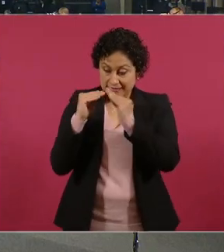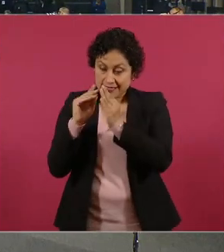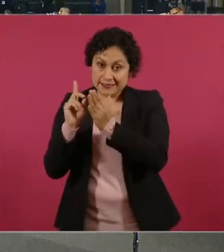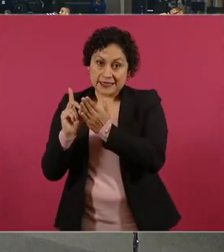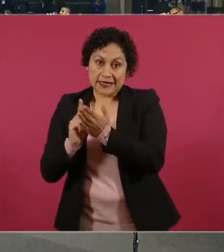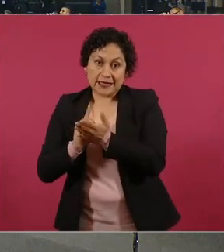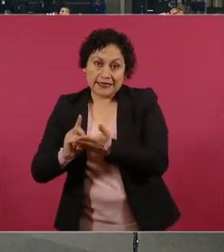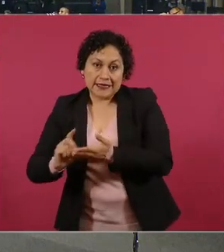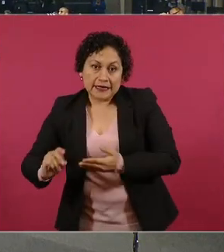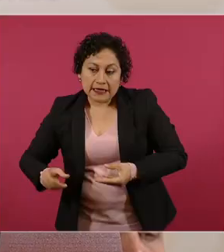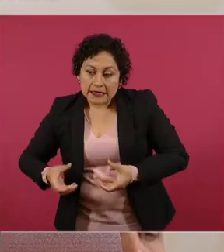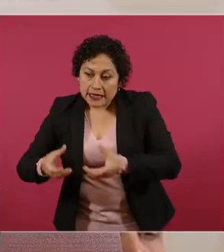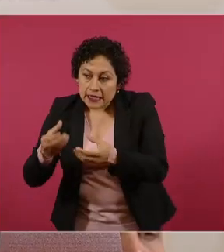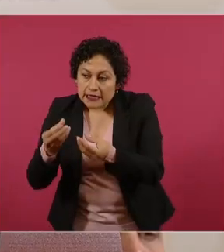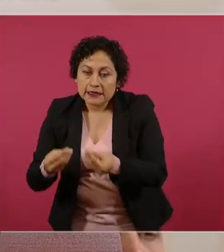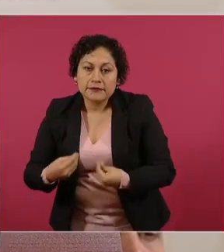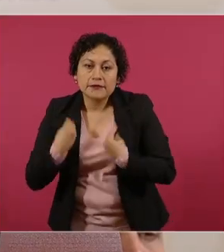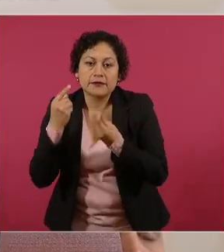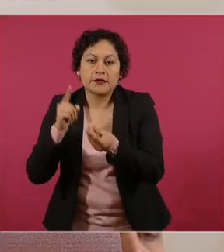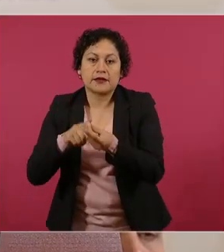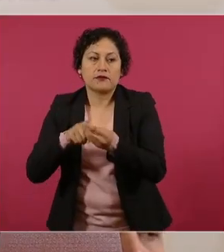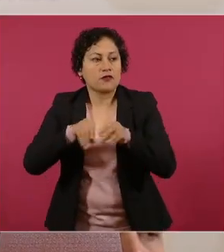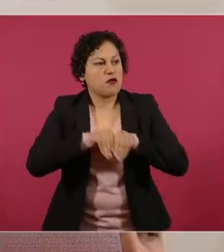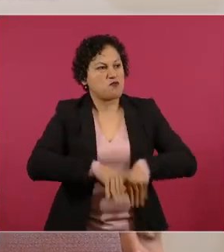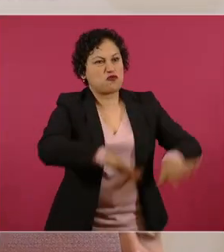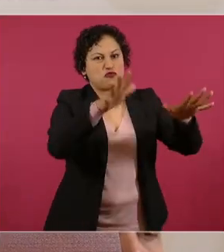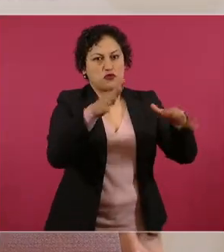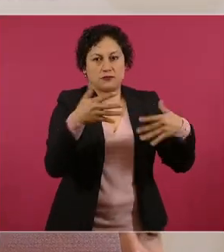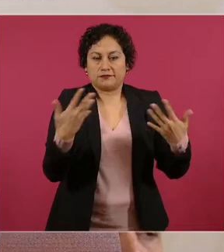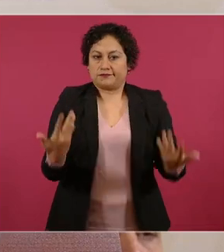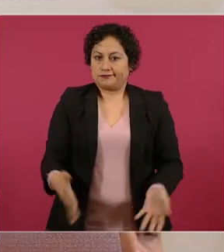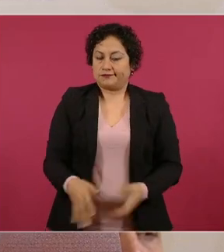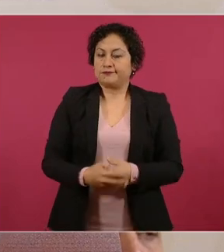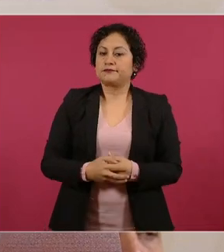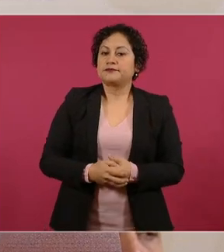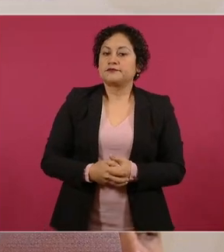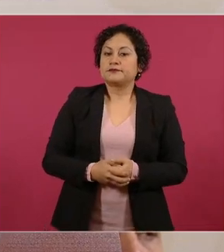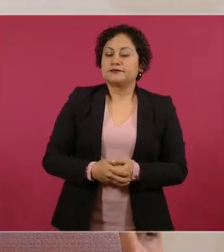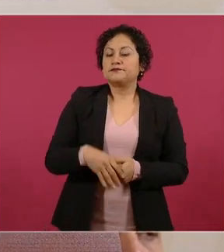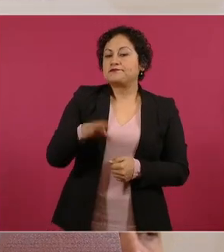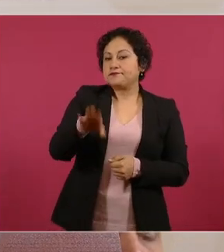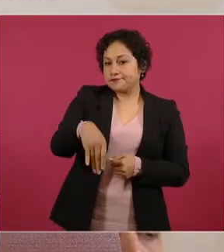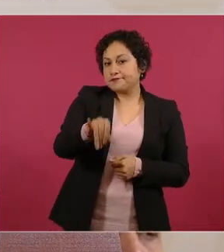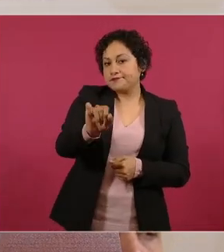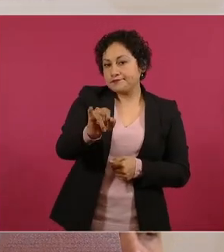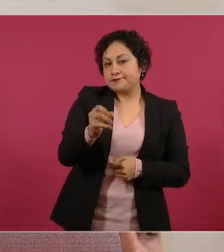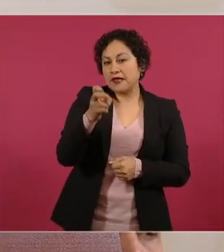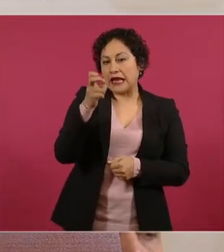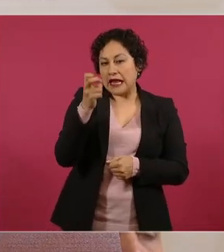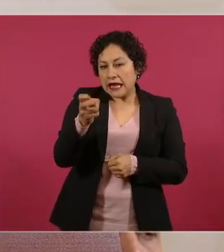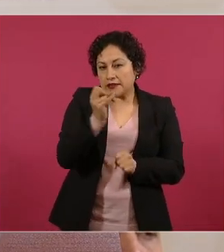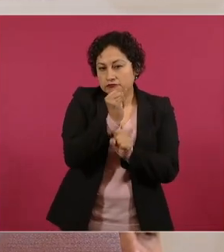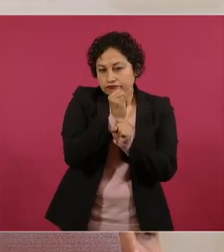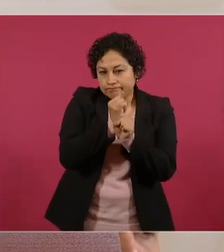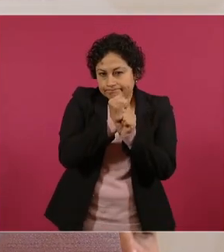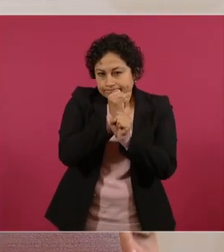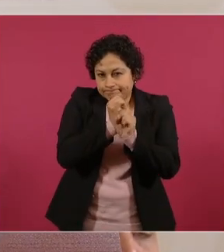Sí, sí, es guerra sucia, sí, es espionaje.